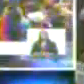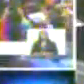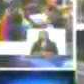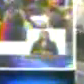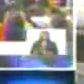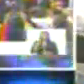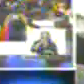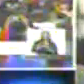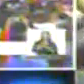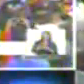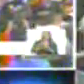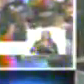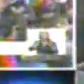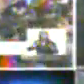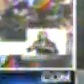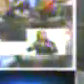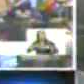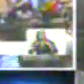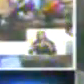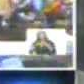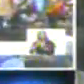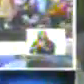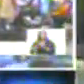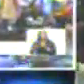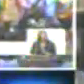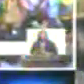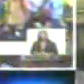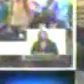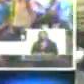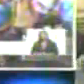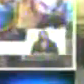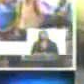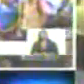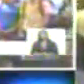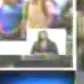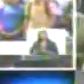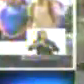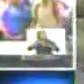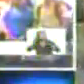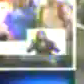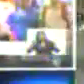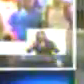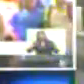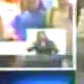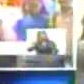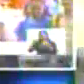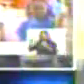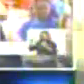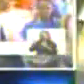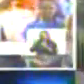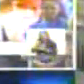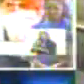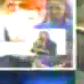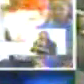pública nos ofrece, sí, pero sin dejarnos adoctrinar. Exijamos estudios sin parcialidades, ni siembra